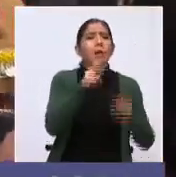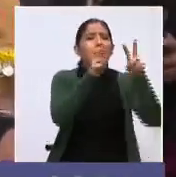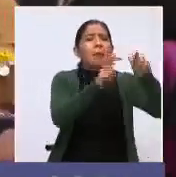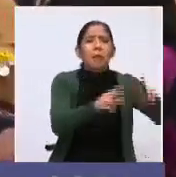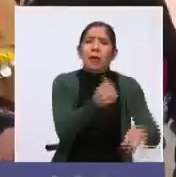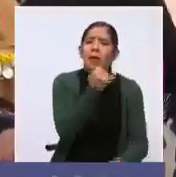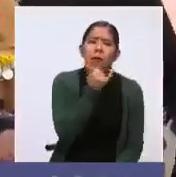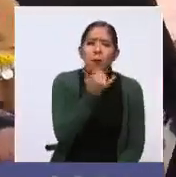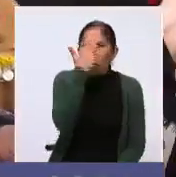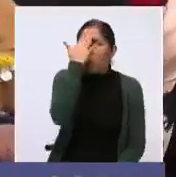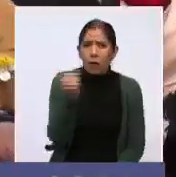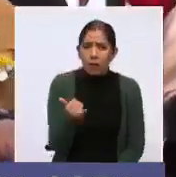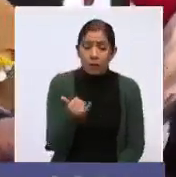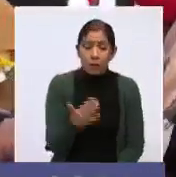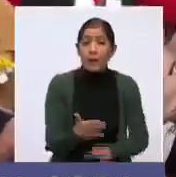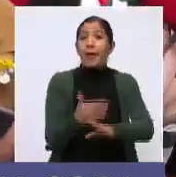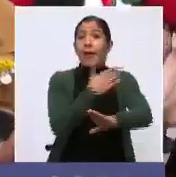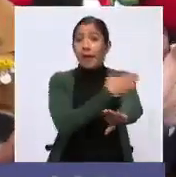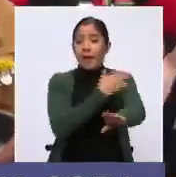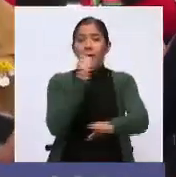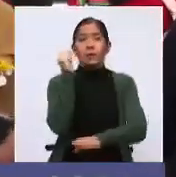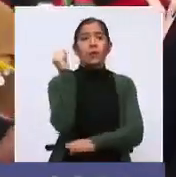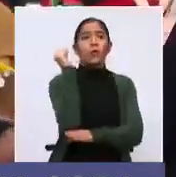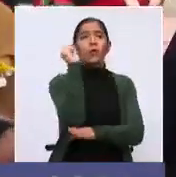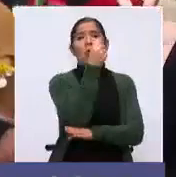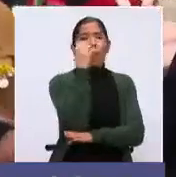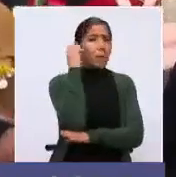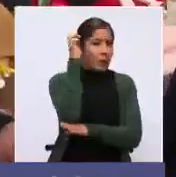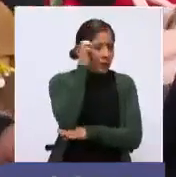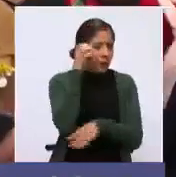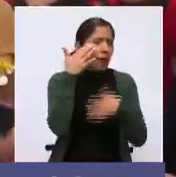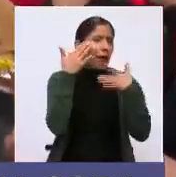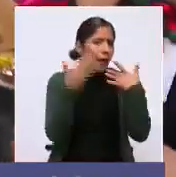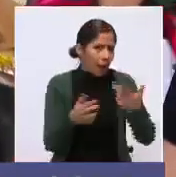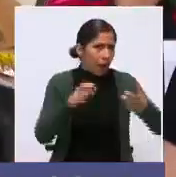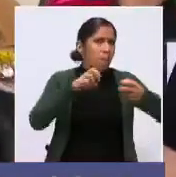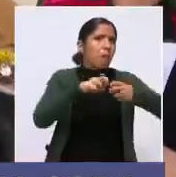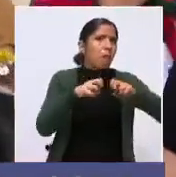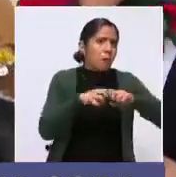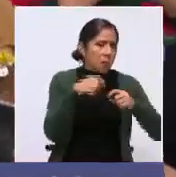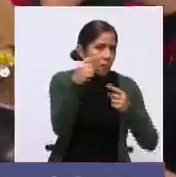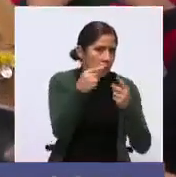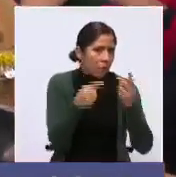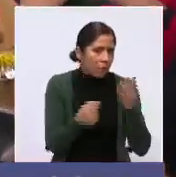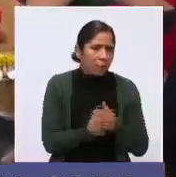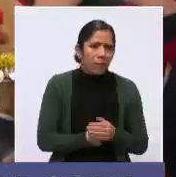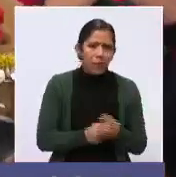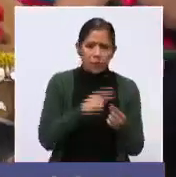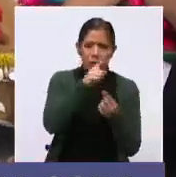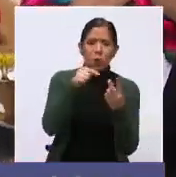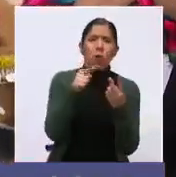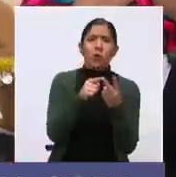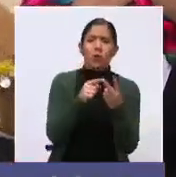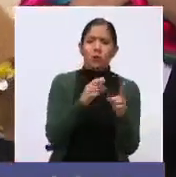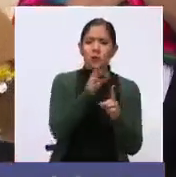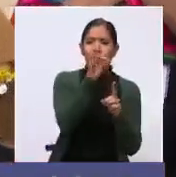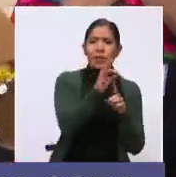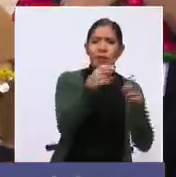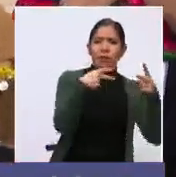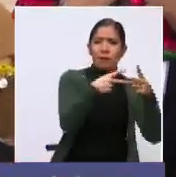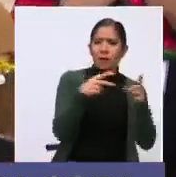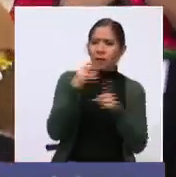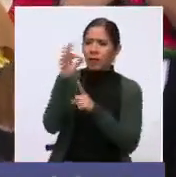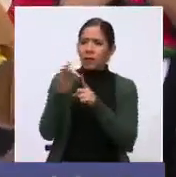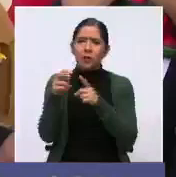aspecto social en el golpe de Estado, ¿no? Y luego la división de la FEJUVE.